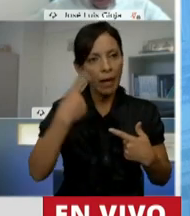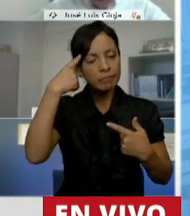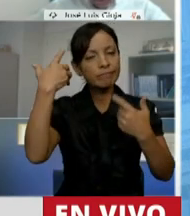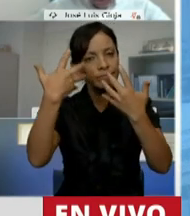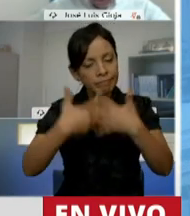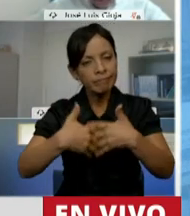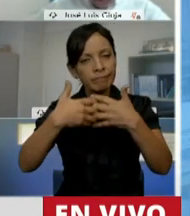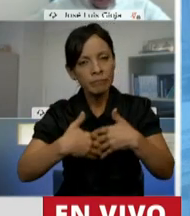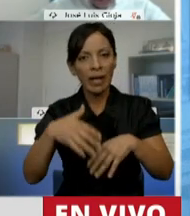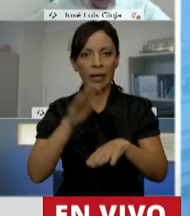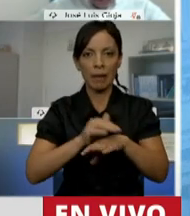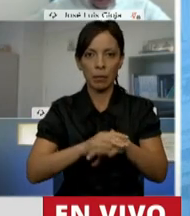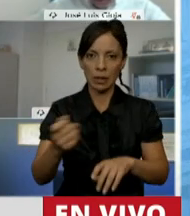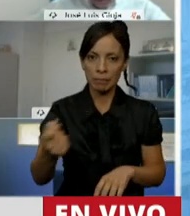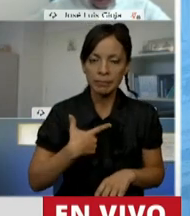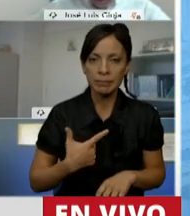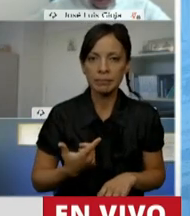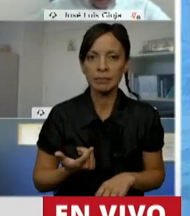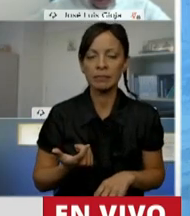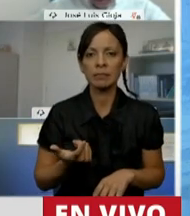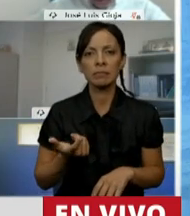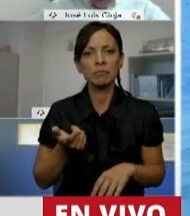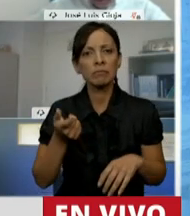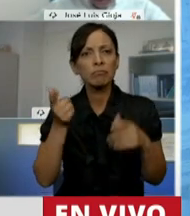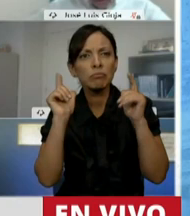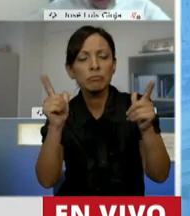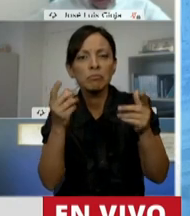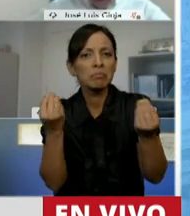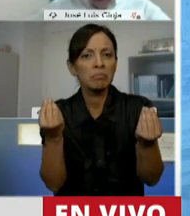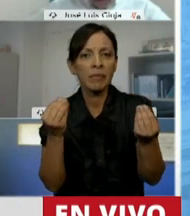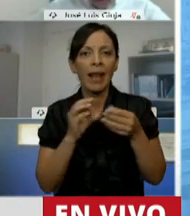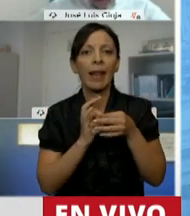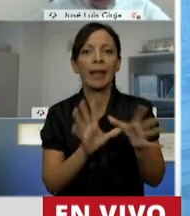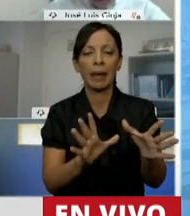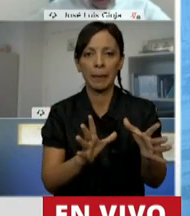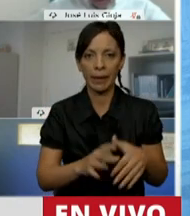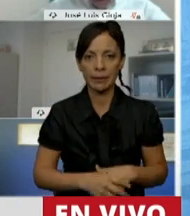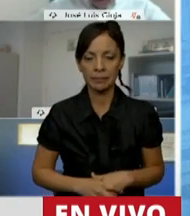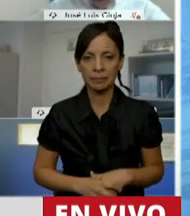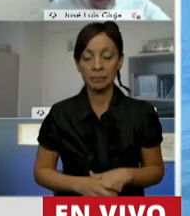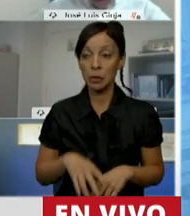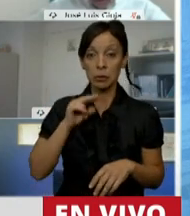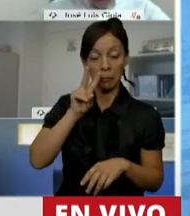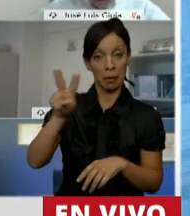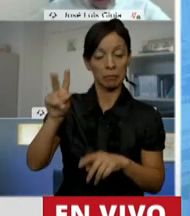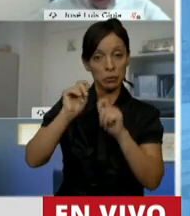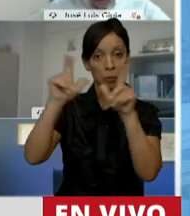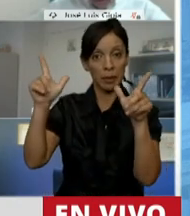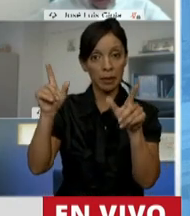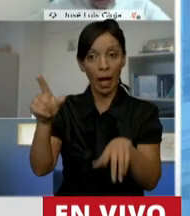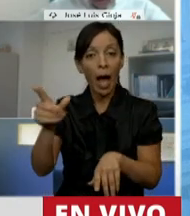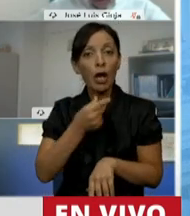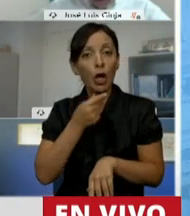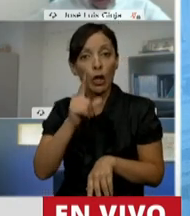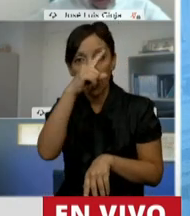nuestra responsabilidad. Gozar es ser libres. Por ejemplo, es sorprendente que quienes no quieren que el Estado intervenga